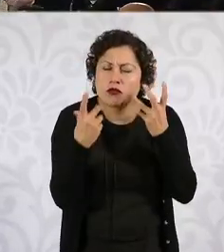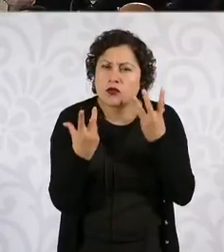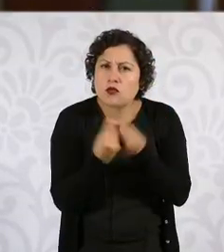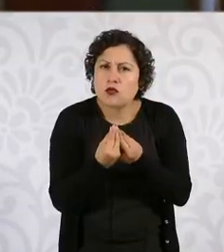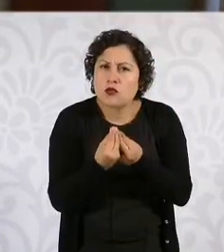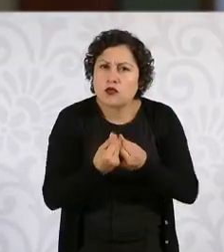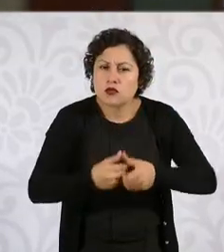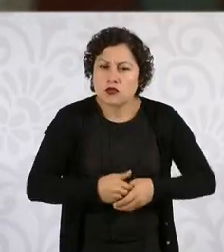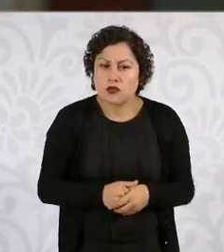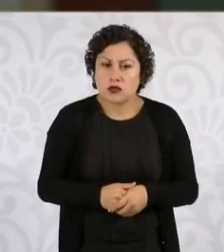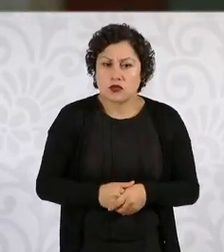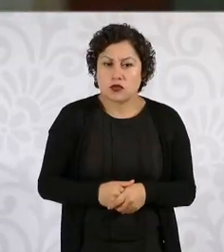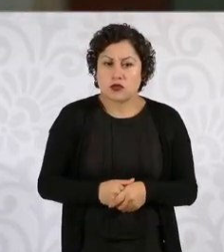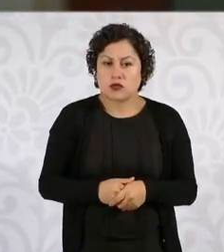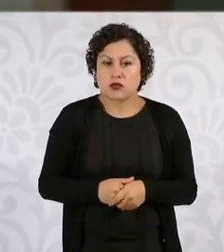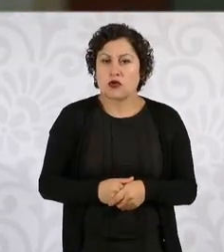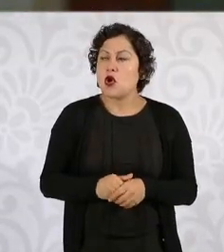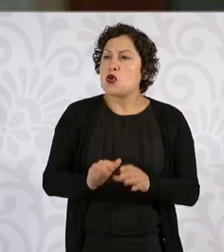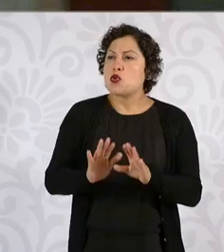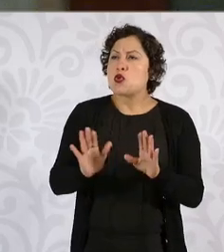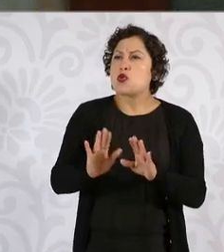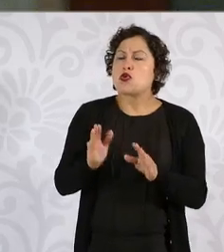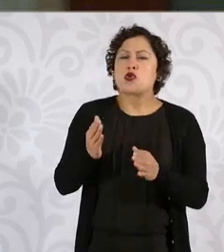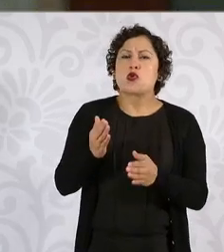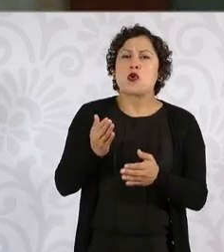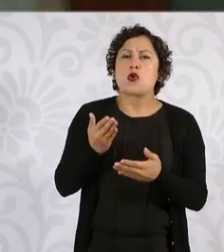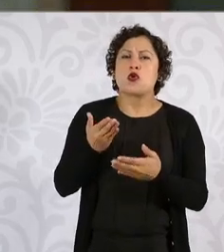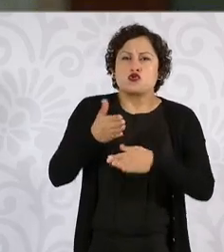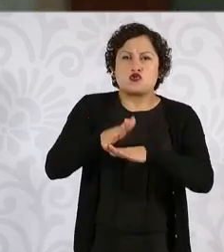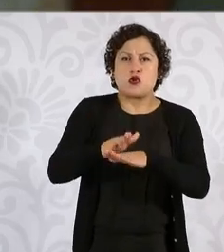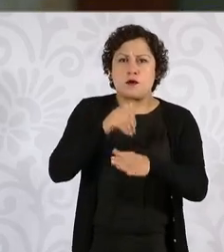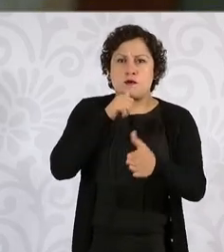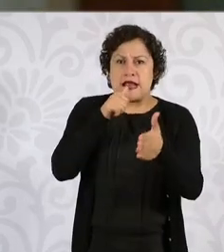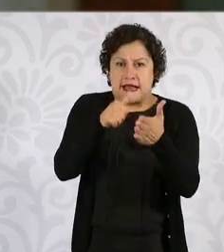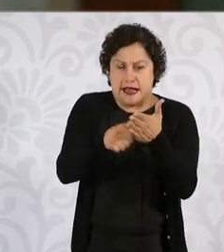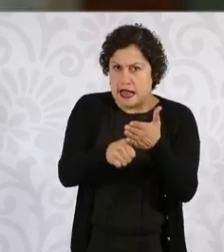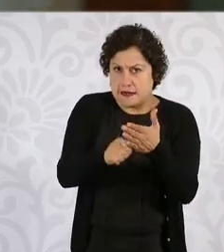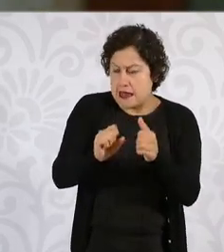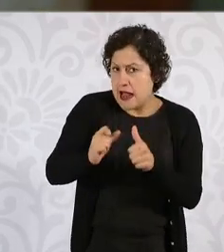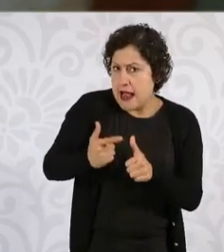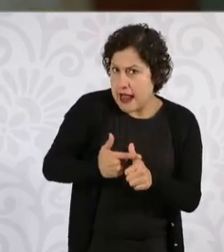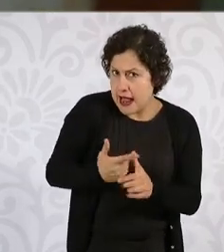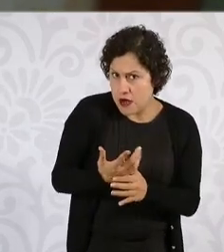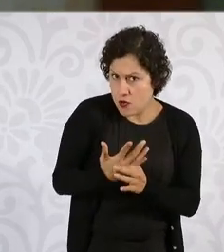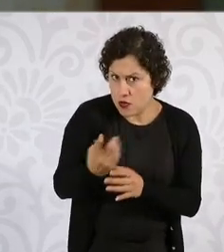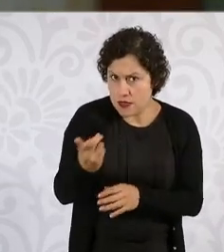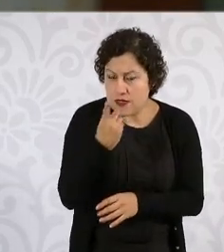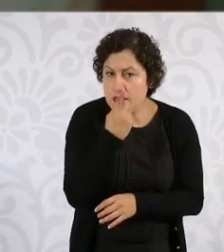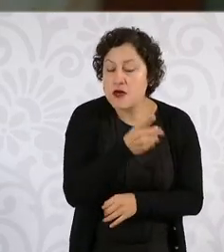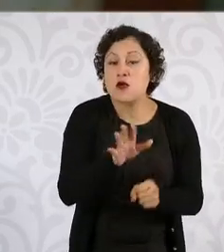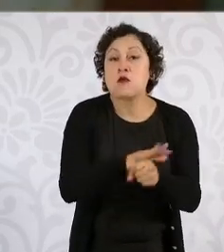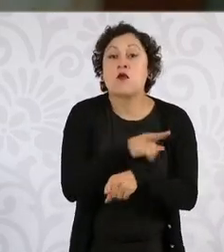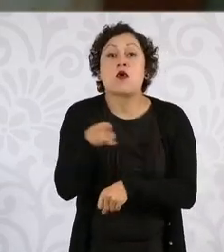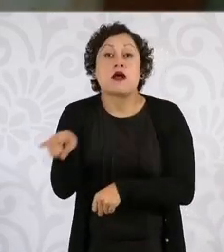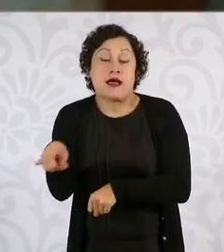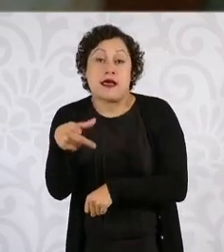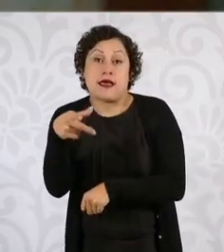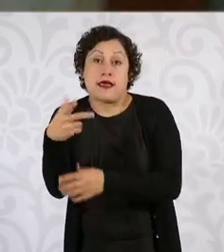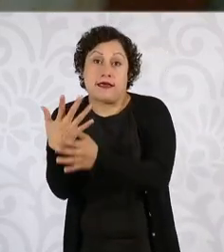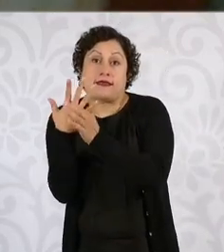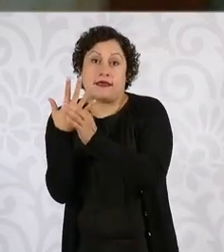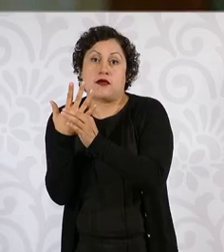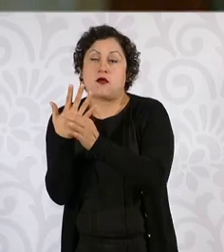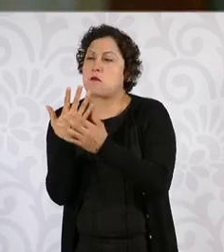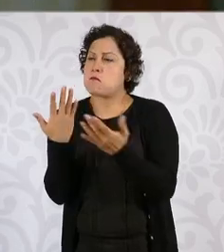más que si le había comentado algo sobre la carta, porque él fue el que dijo que no se iba a contestar la